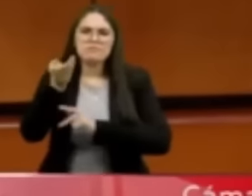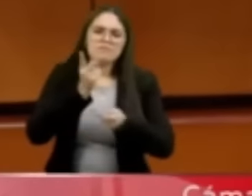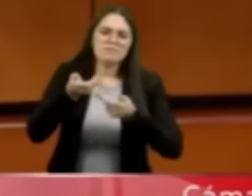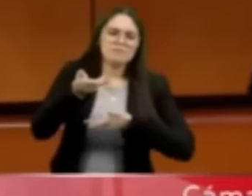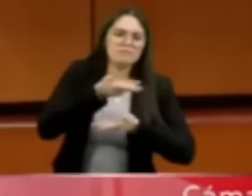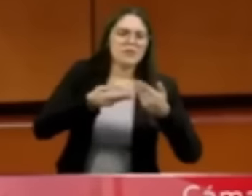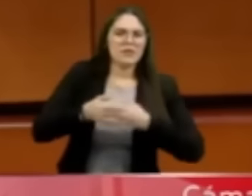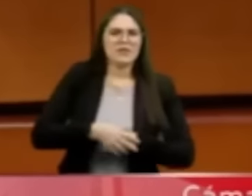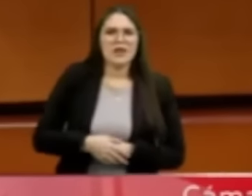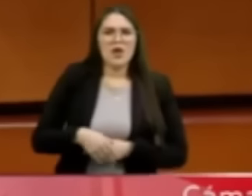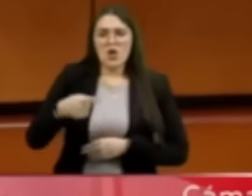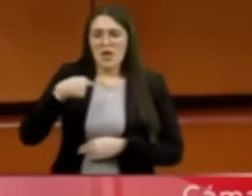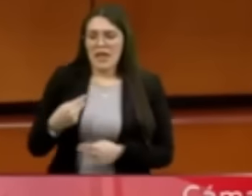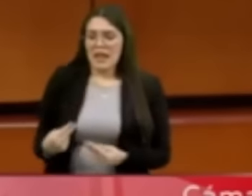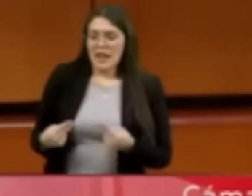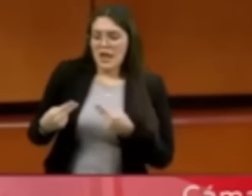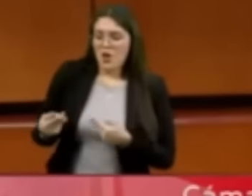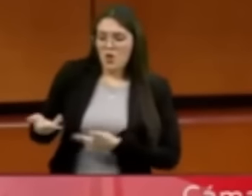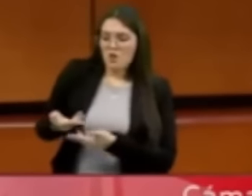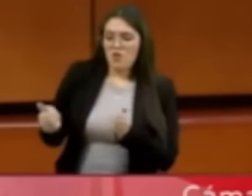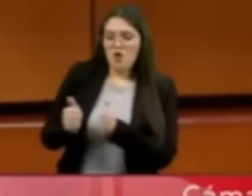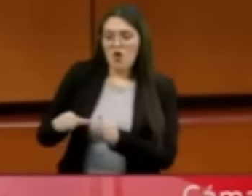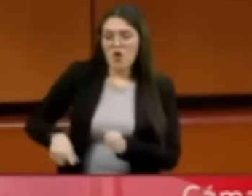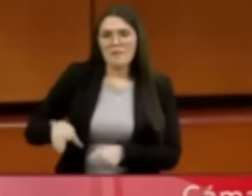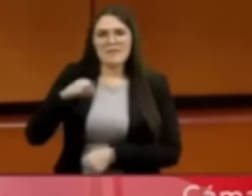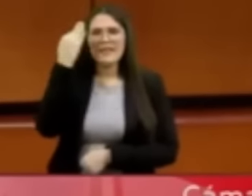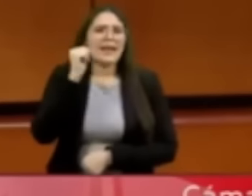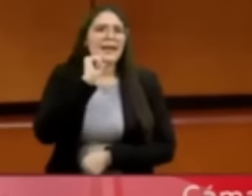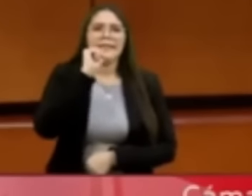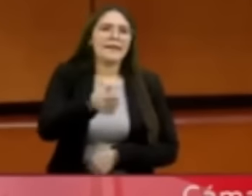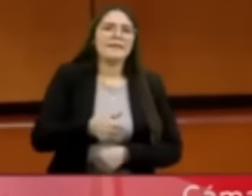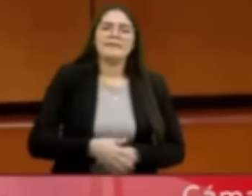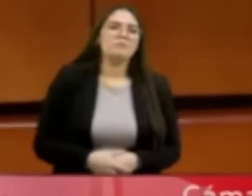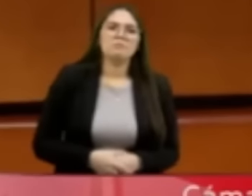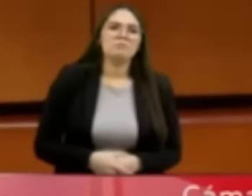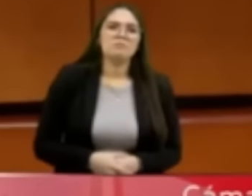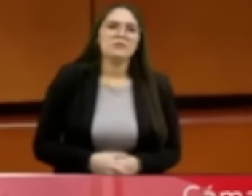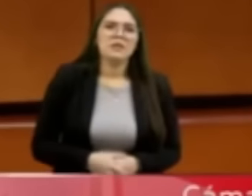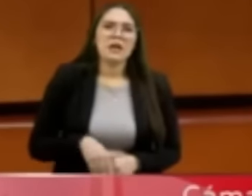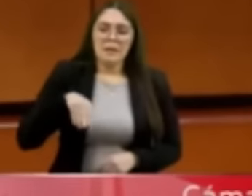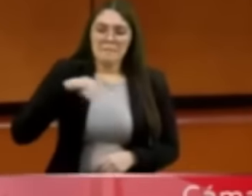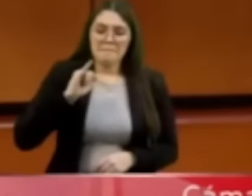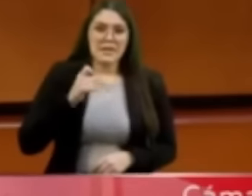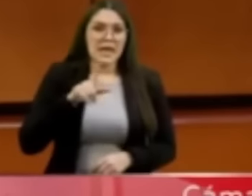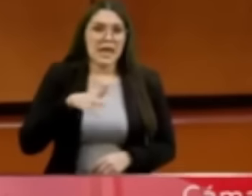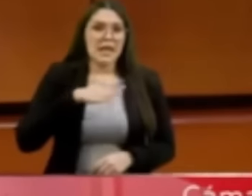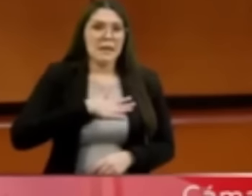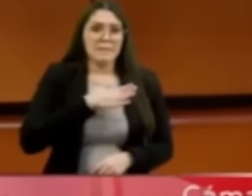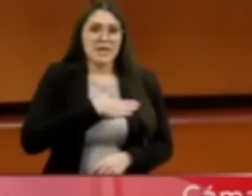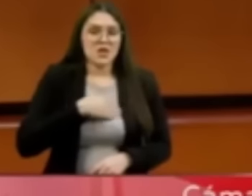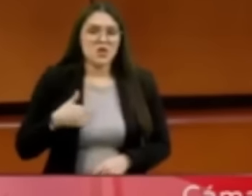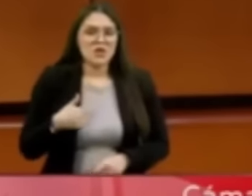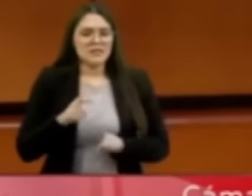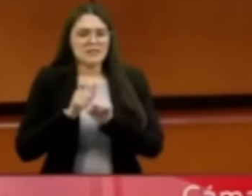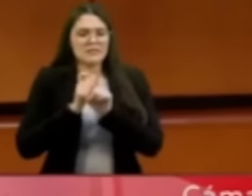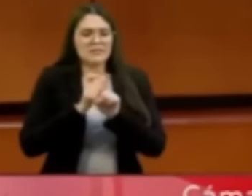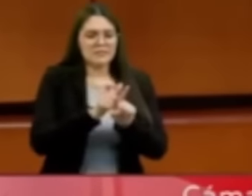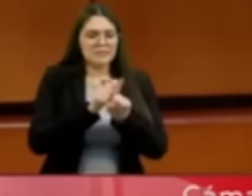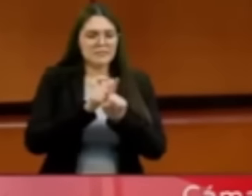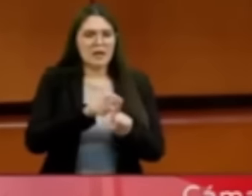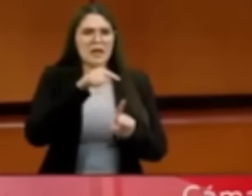habido ninguna negociación con el gobierno federal. A Miguel lo persiguieron, a Miguel lo persiguieron. Y Miguel lo que hizo